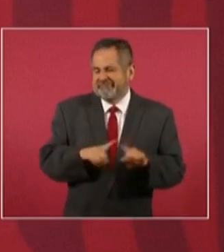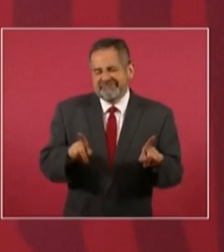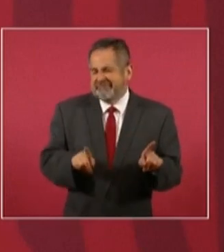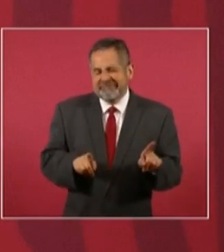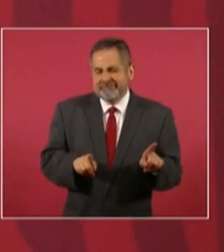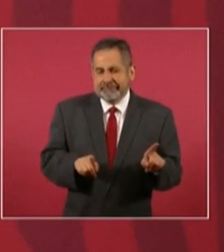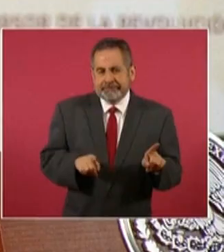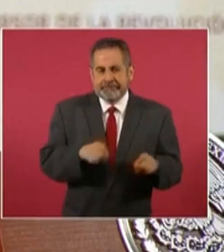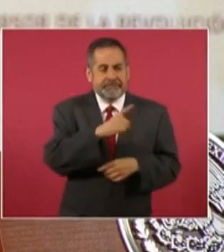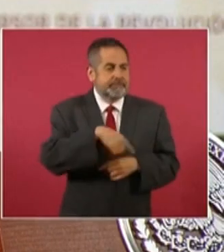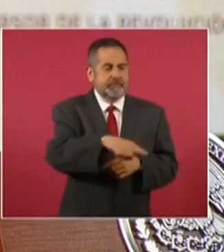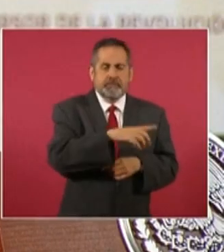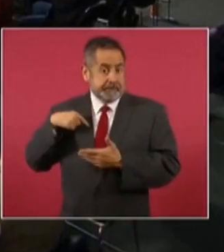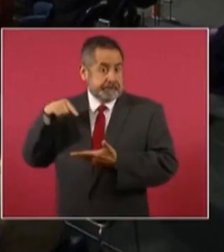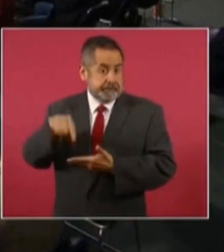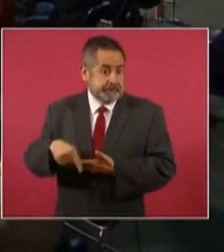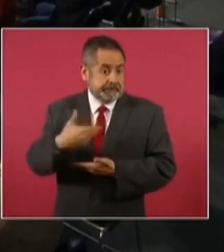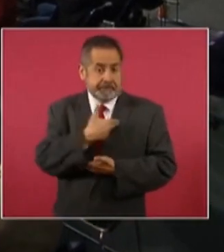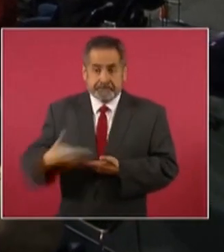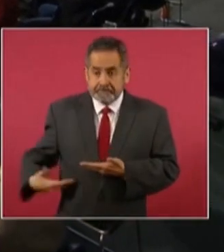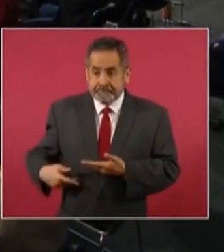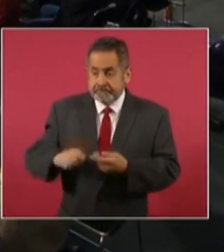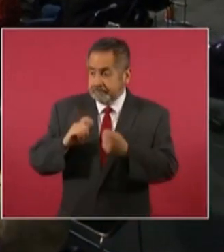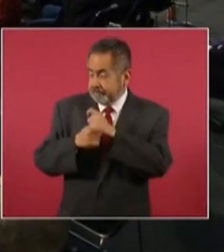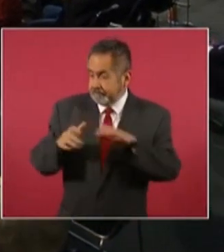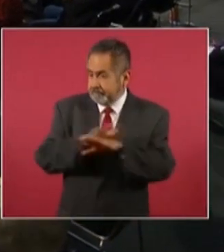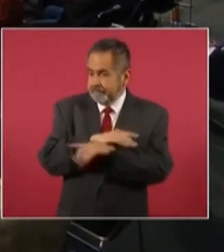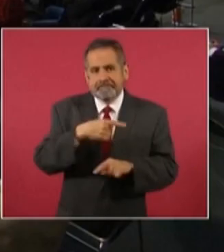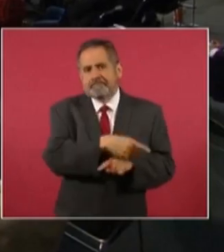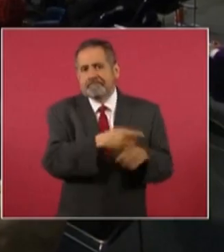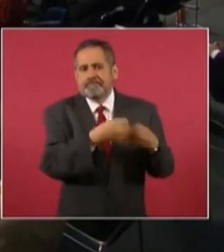a favor de los privilegios, lo hicieron a favor de la